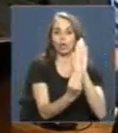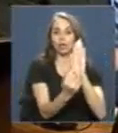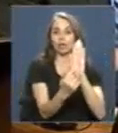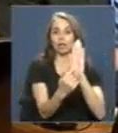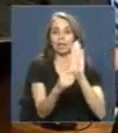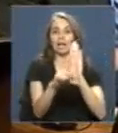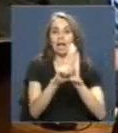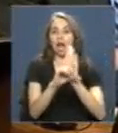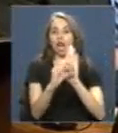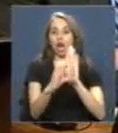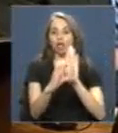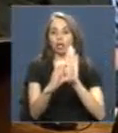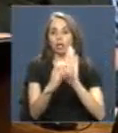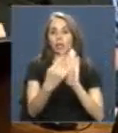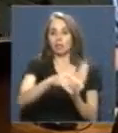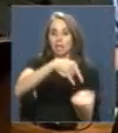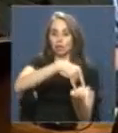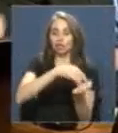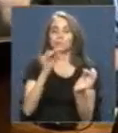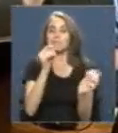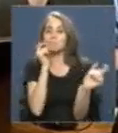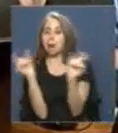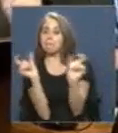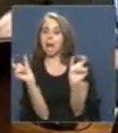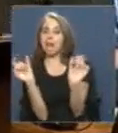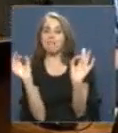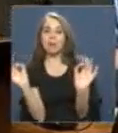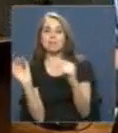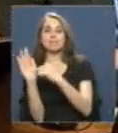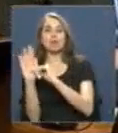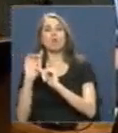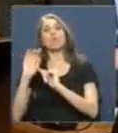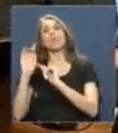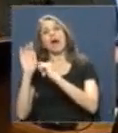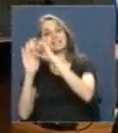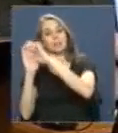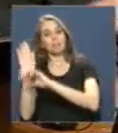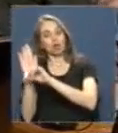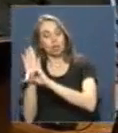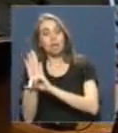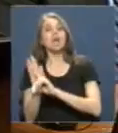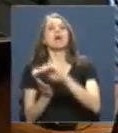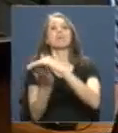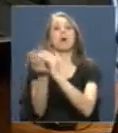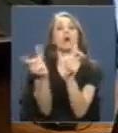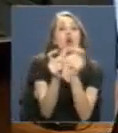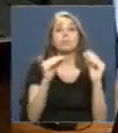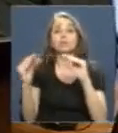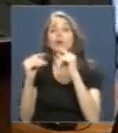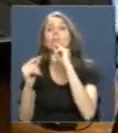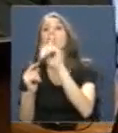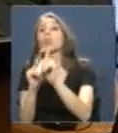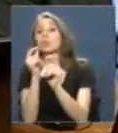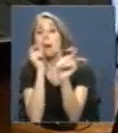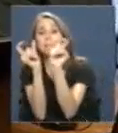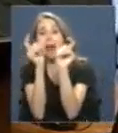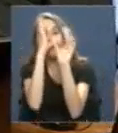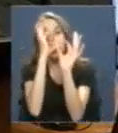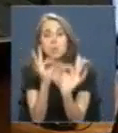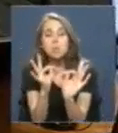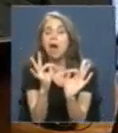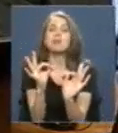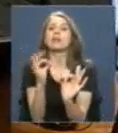la Ley Orgánica Constitucional del Congreso. Finalmente, la Comisión fue del parecer de